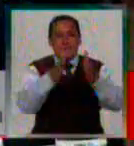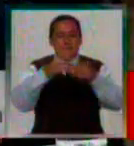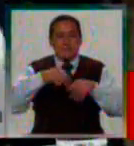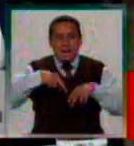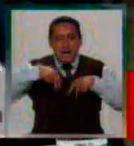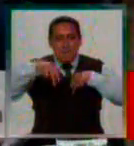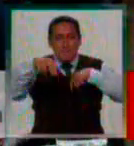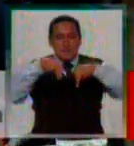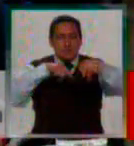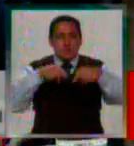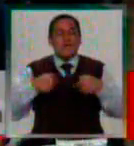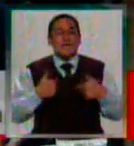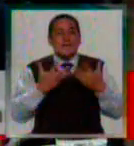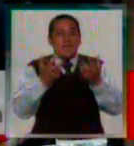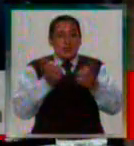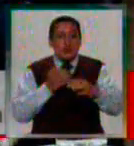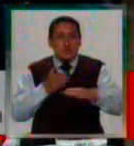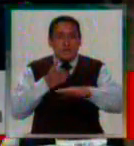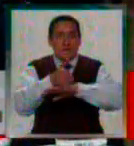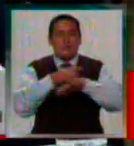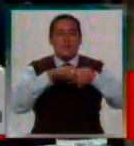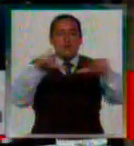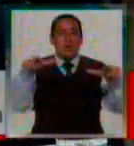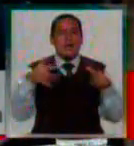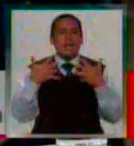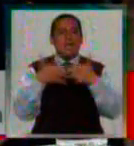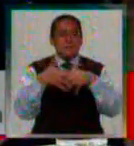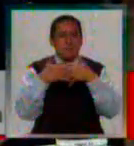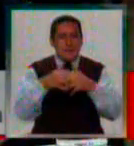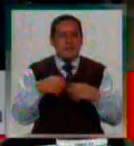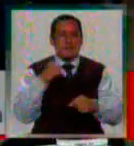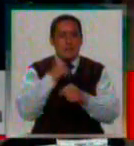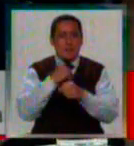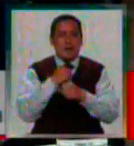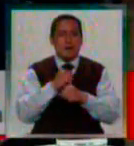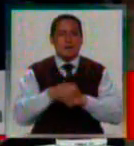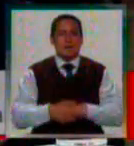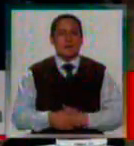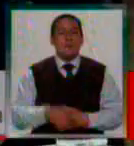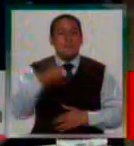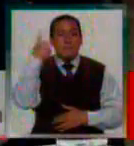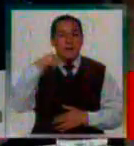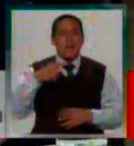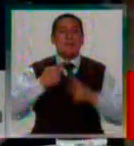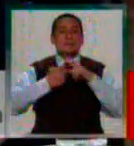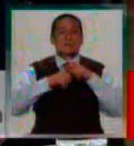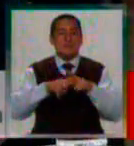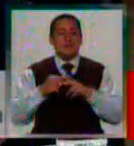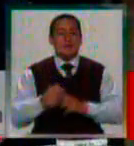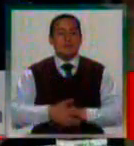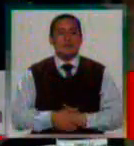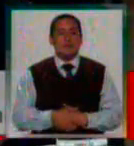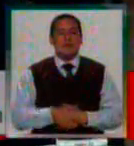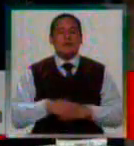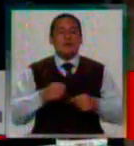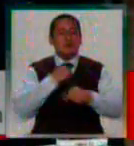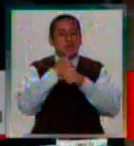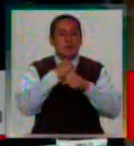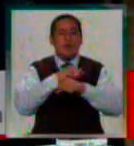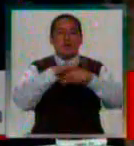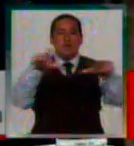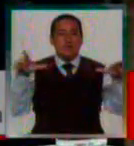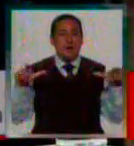etcétera y queremos que entre el sector privado las empresas privadas para iniciar las habilitaciones